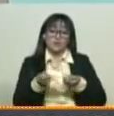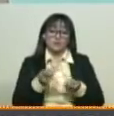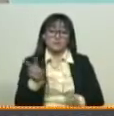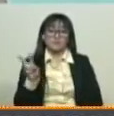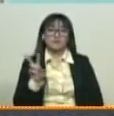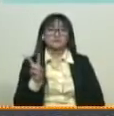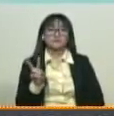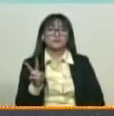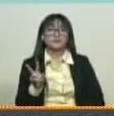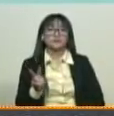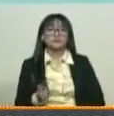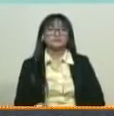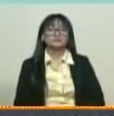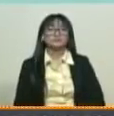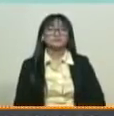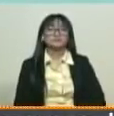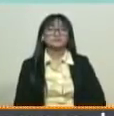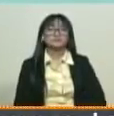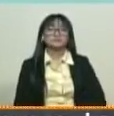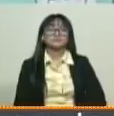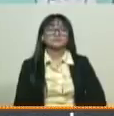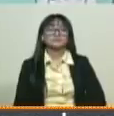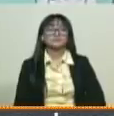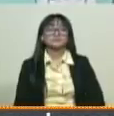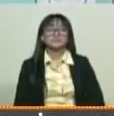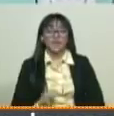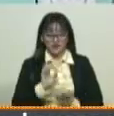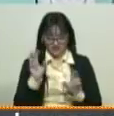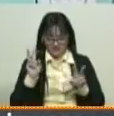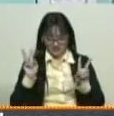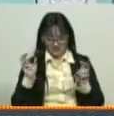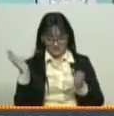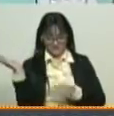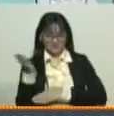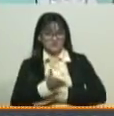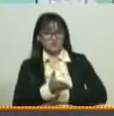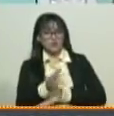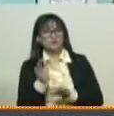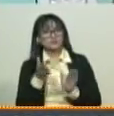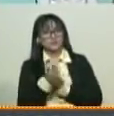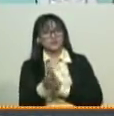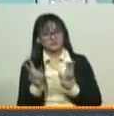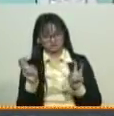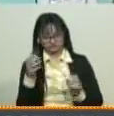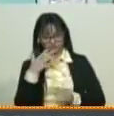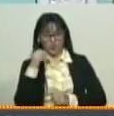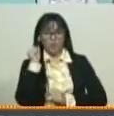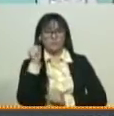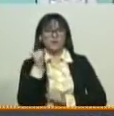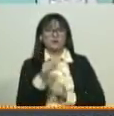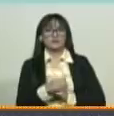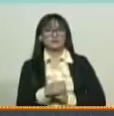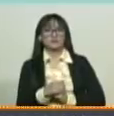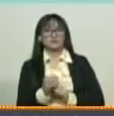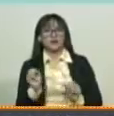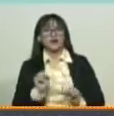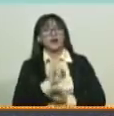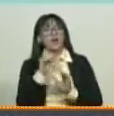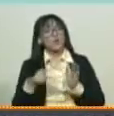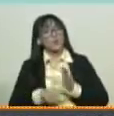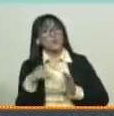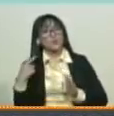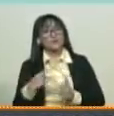venezolana. Para aclarar un poco el tema de las sanciones a las que hizo referencia el jefe del comando, y para que quede claro de una